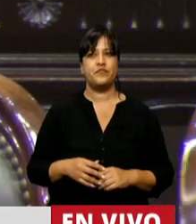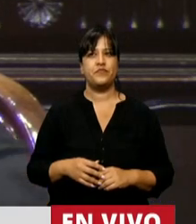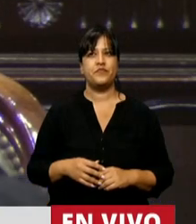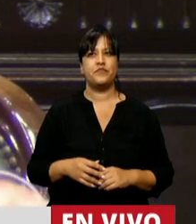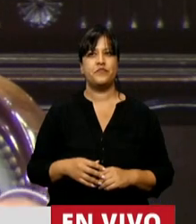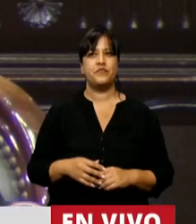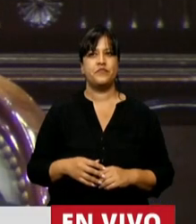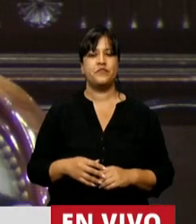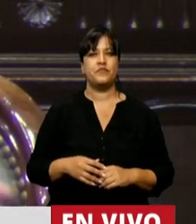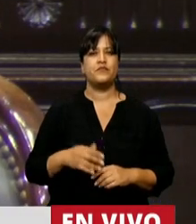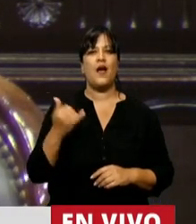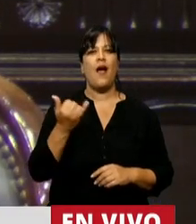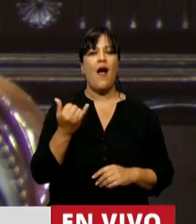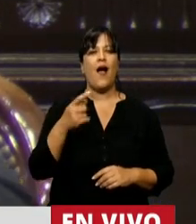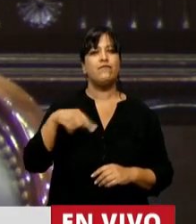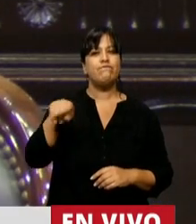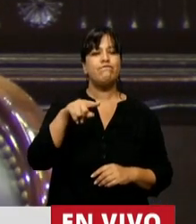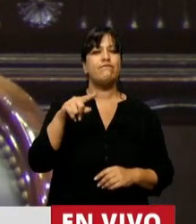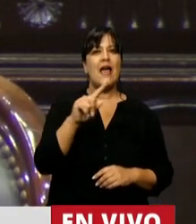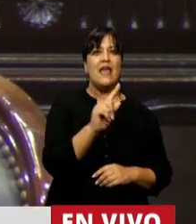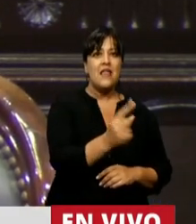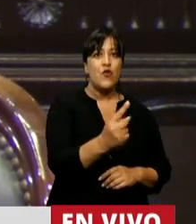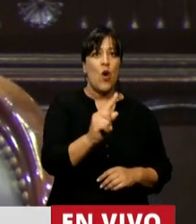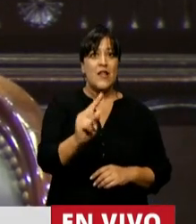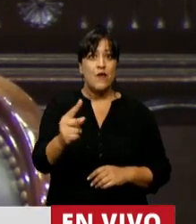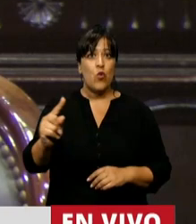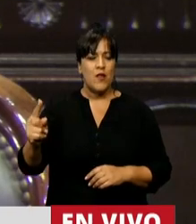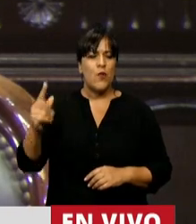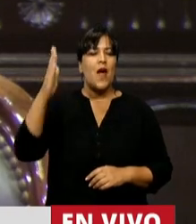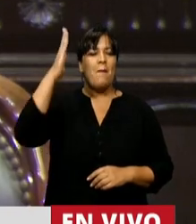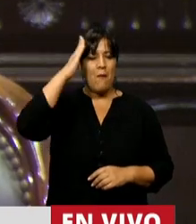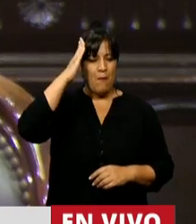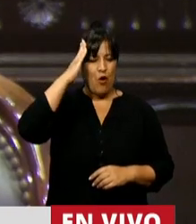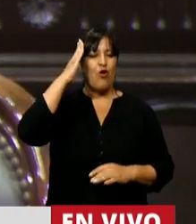hay una memoria individual que